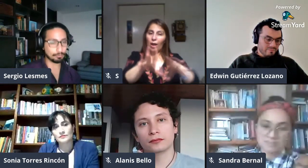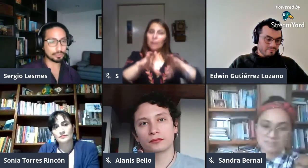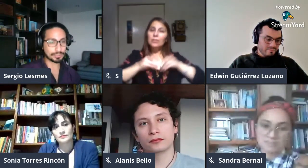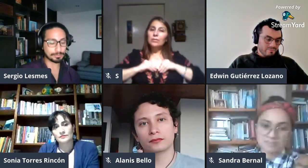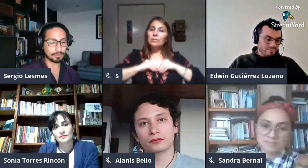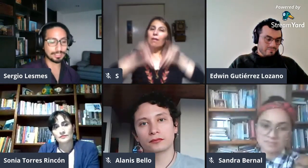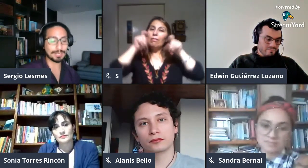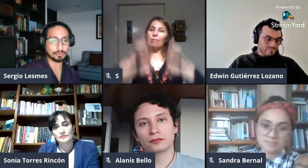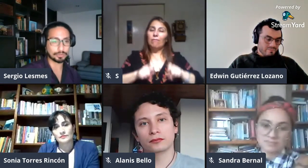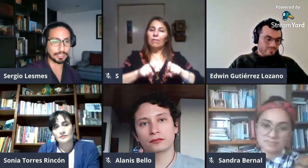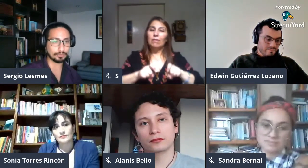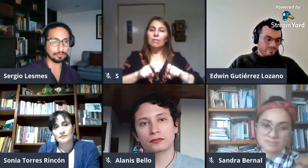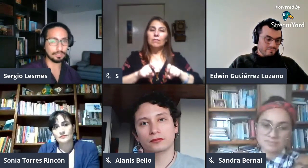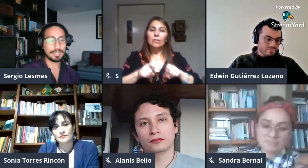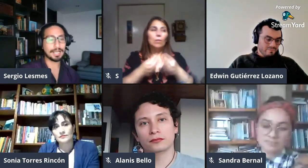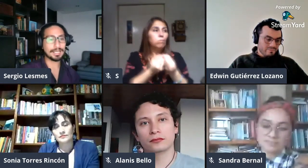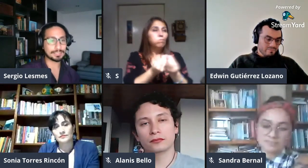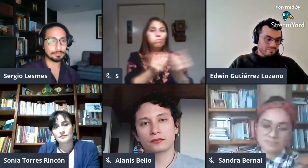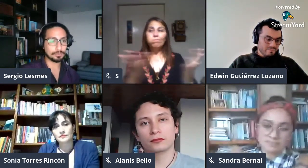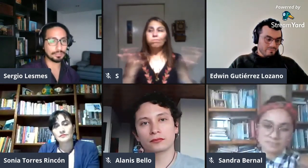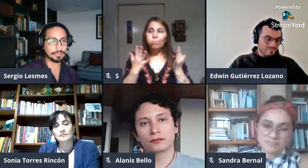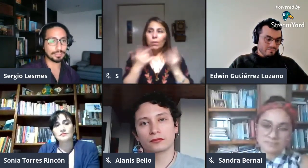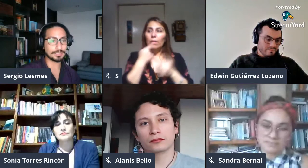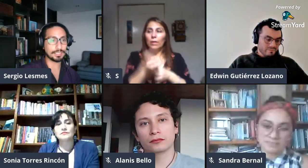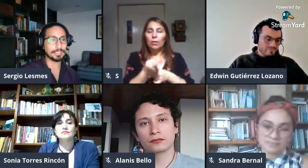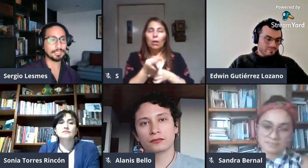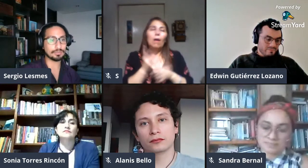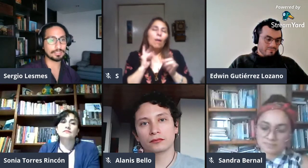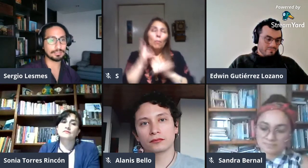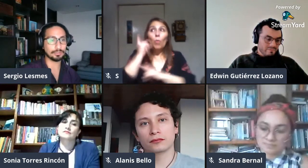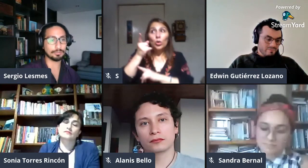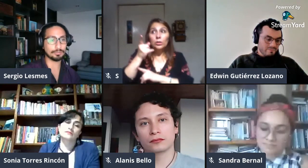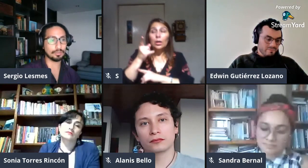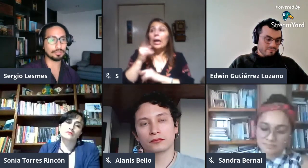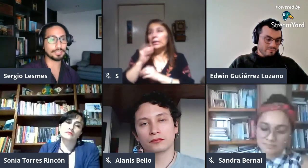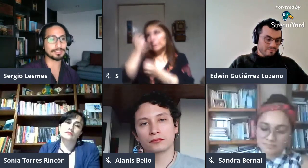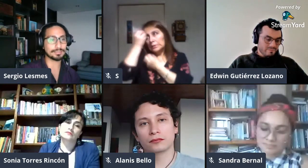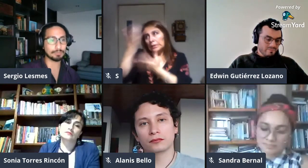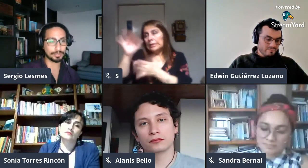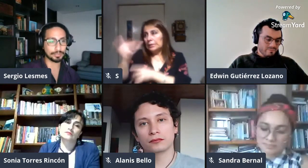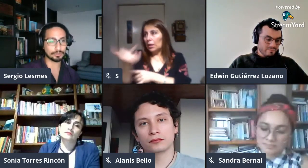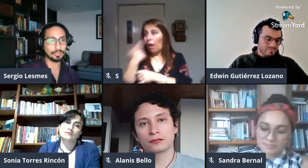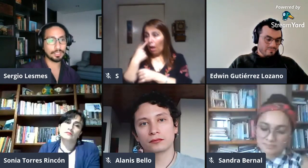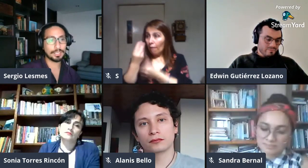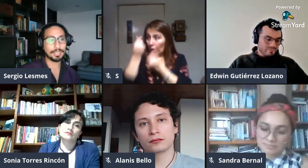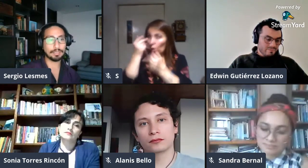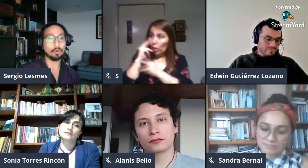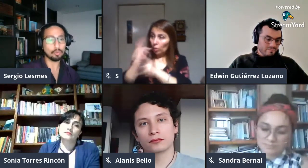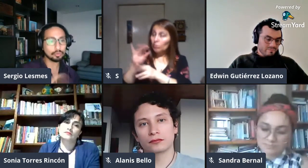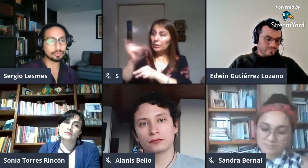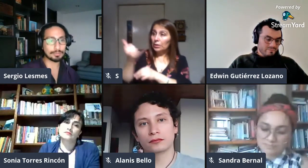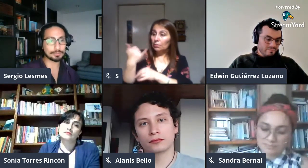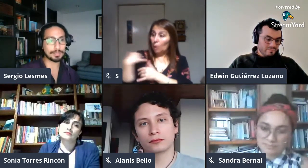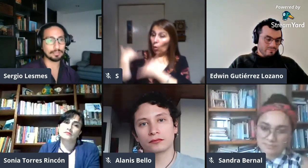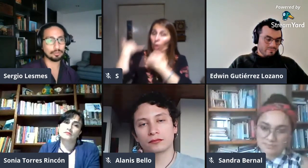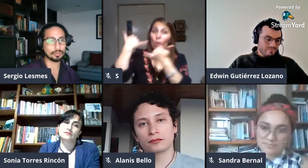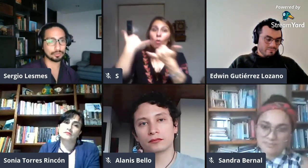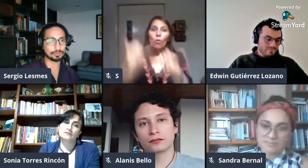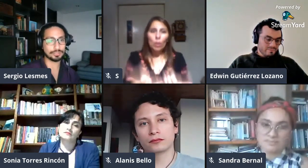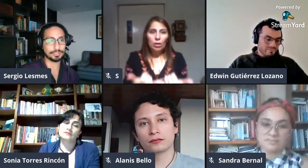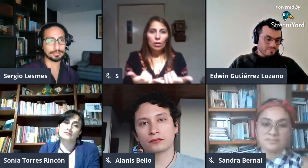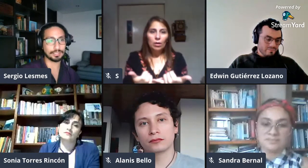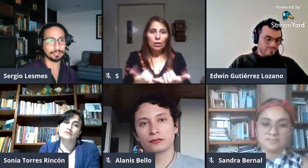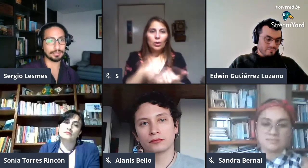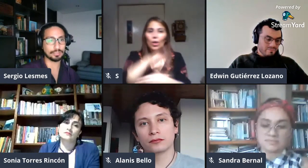que muchas personas le apostaron a esas políticas que le dieron sentido y valor, y en este momento en conjunto estamos pagando